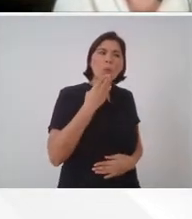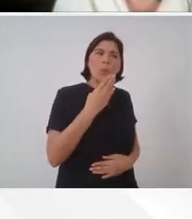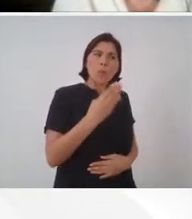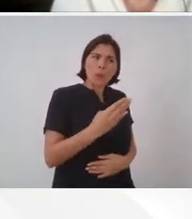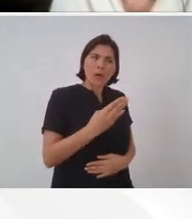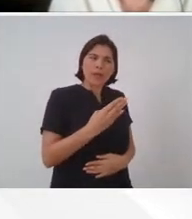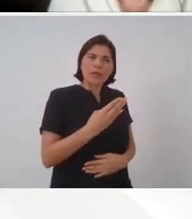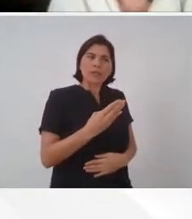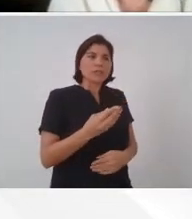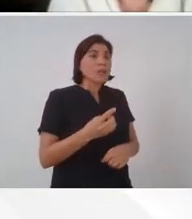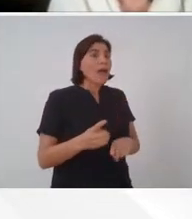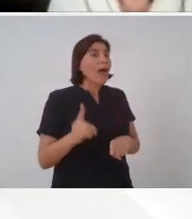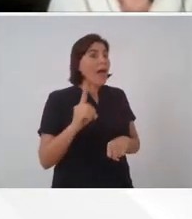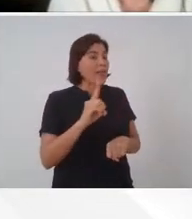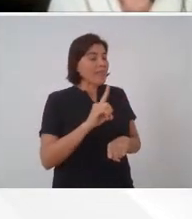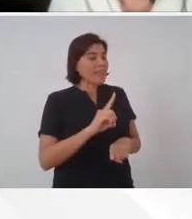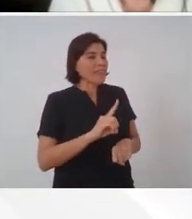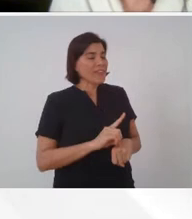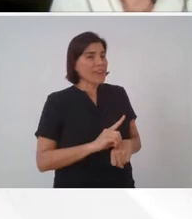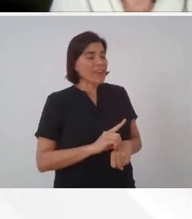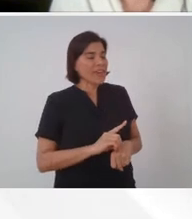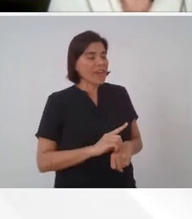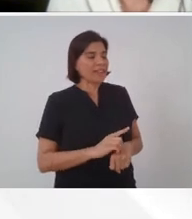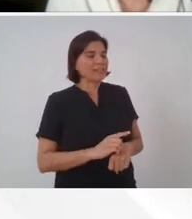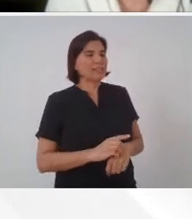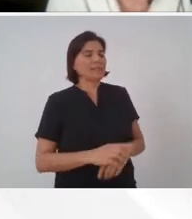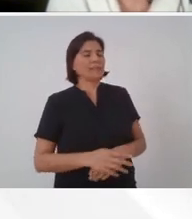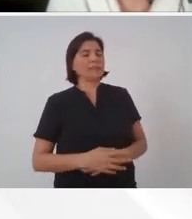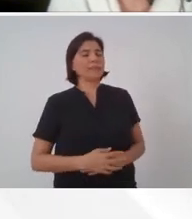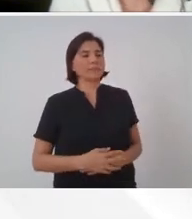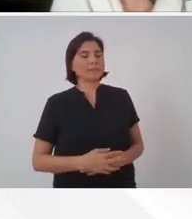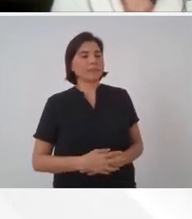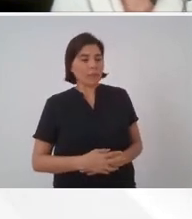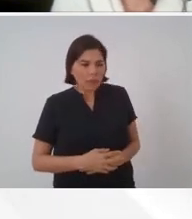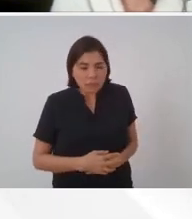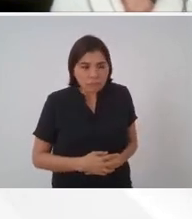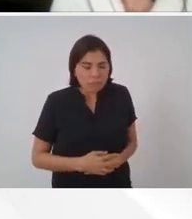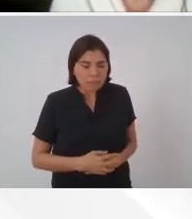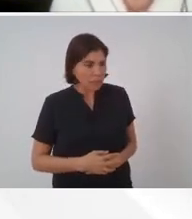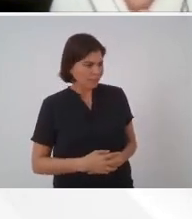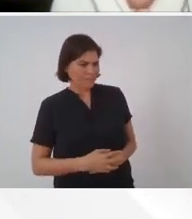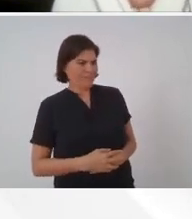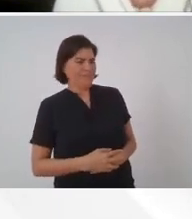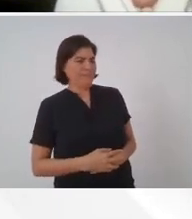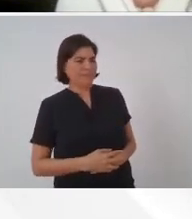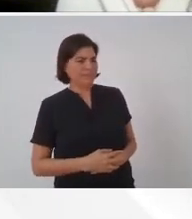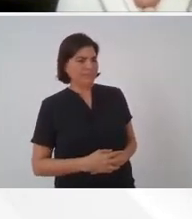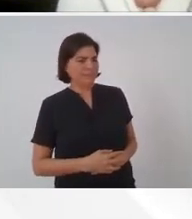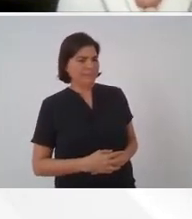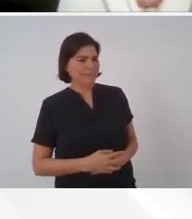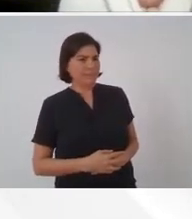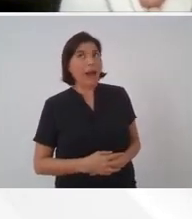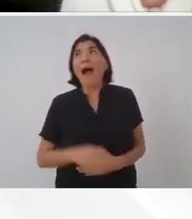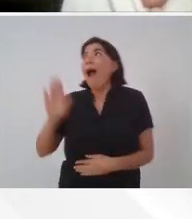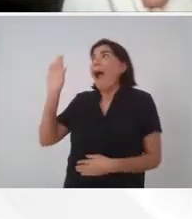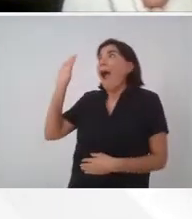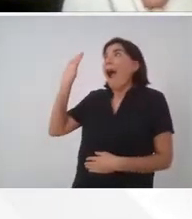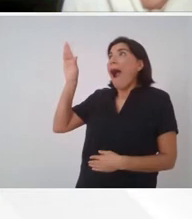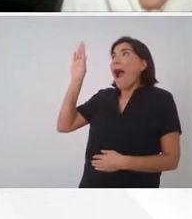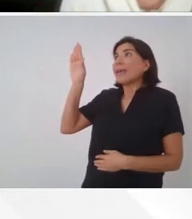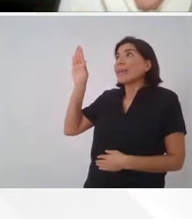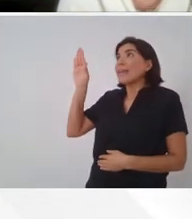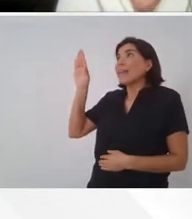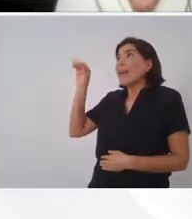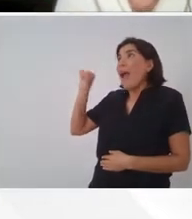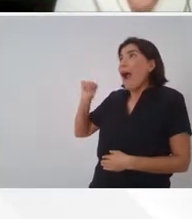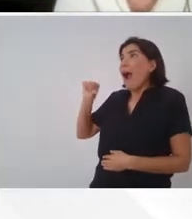principito, que se dio vuelta para mirar, pero no vio a nadie. «Aquí estoy, bajo el manzano», dijo